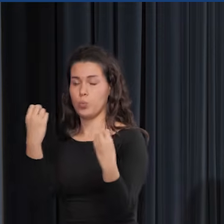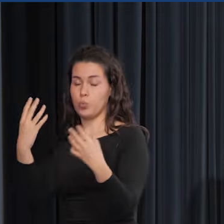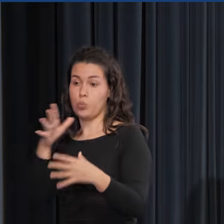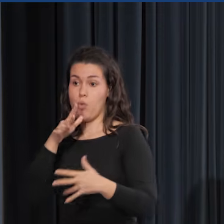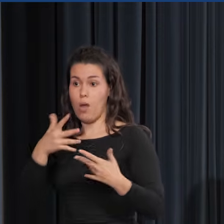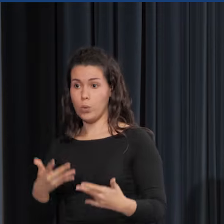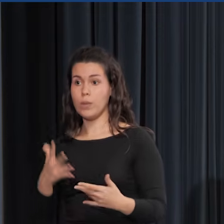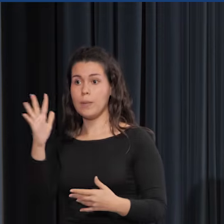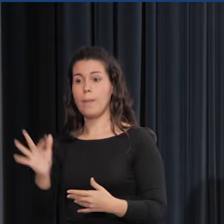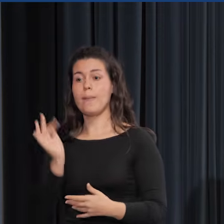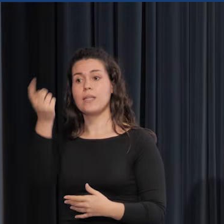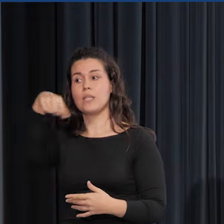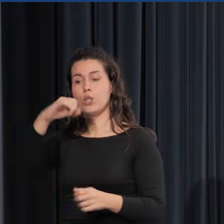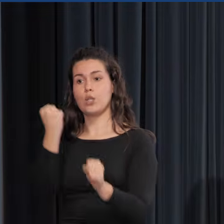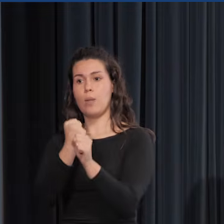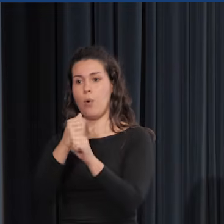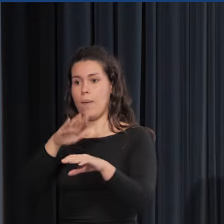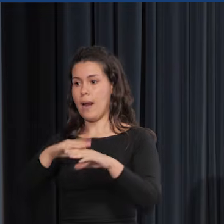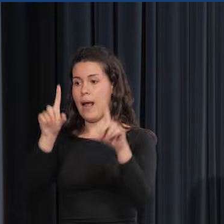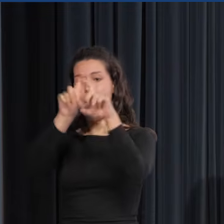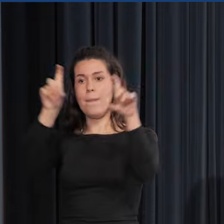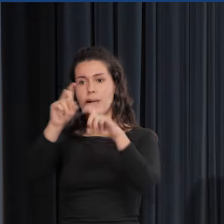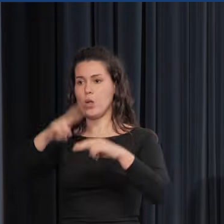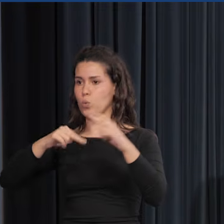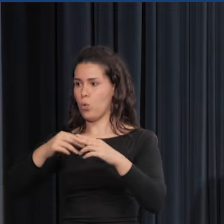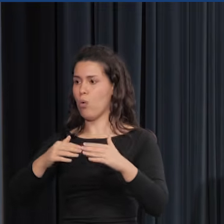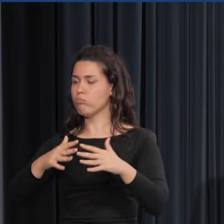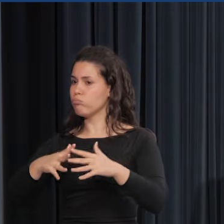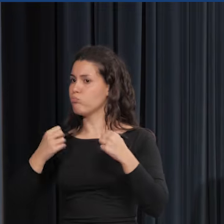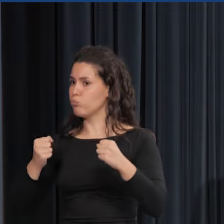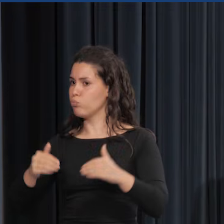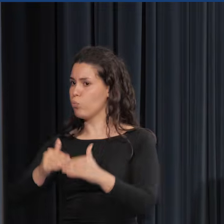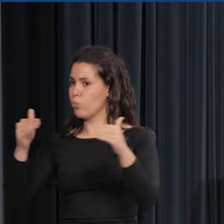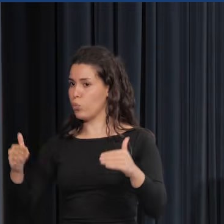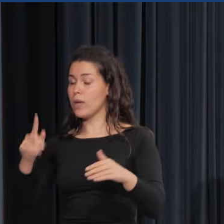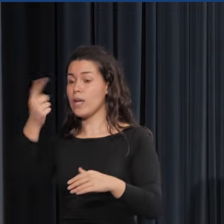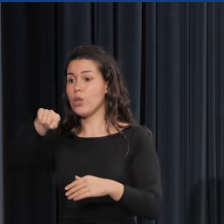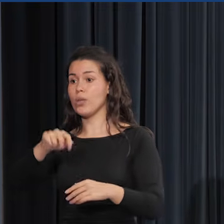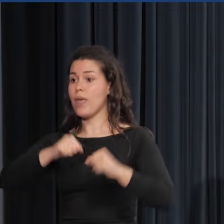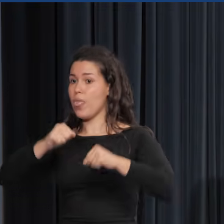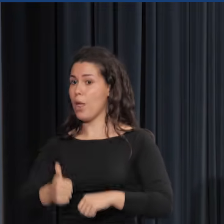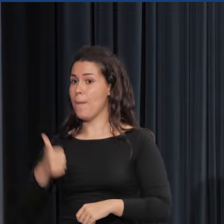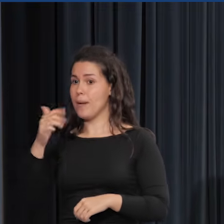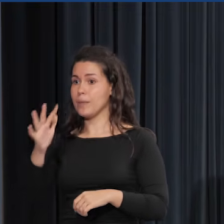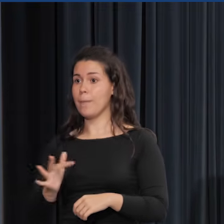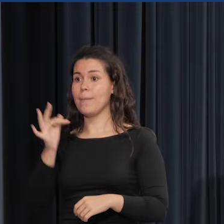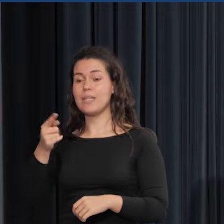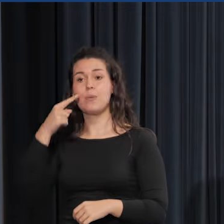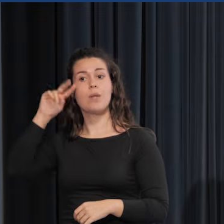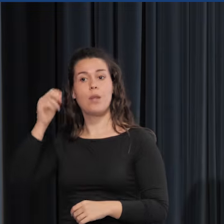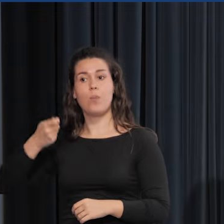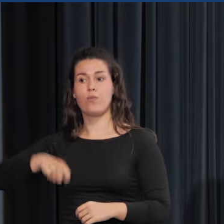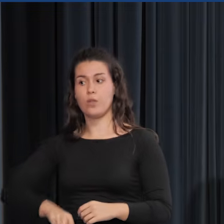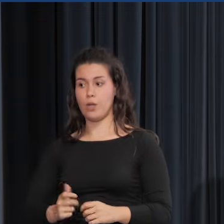hoy, y que además trabajan para grandes constructoras a pie de obra, tienen mayor edad y mayor experiencia profesional, aunque en